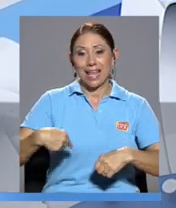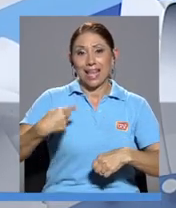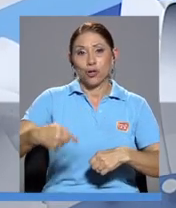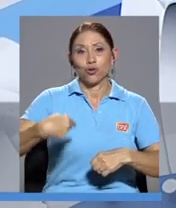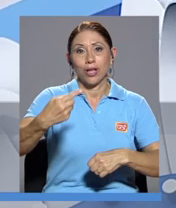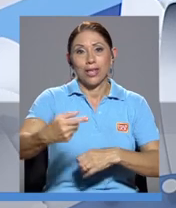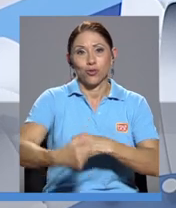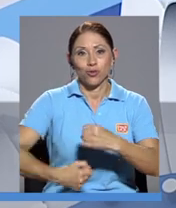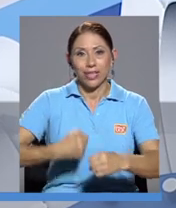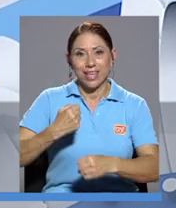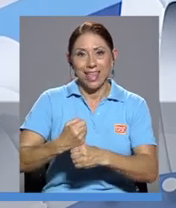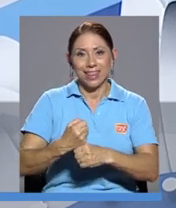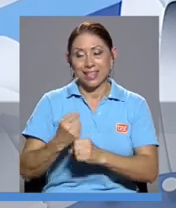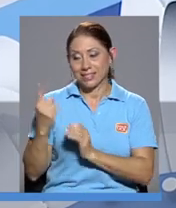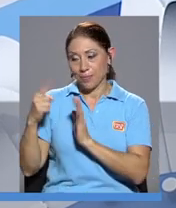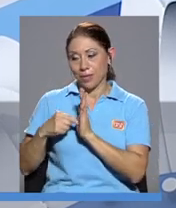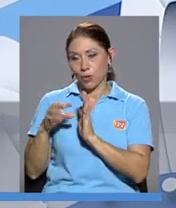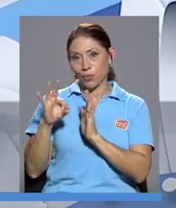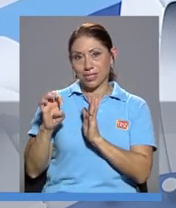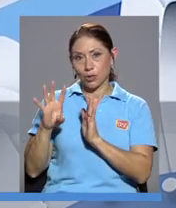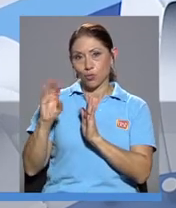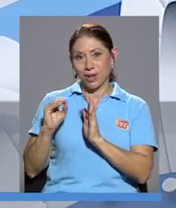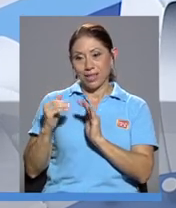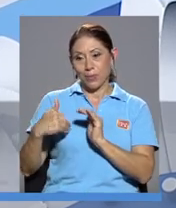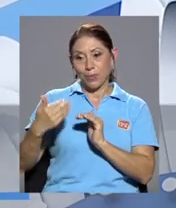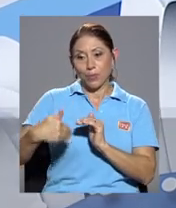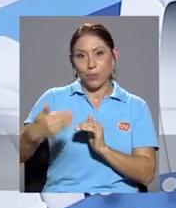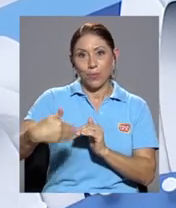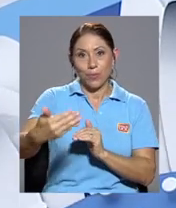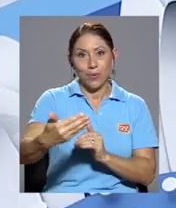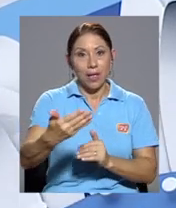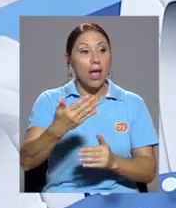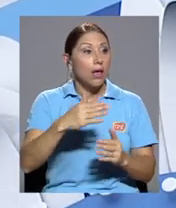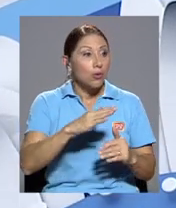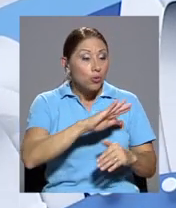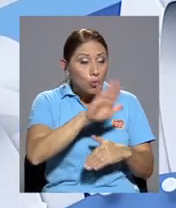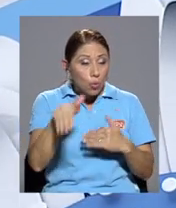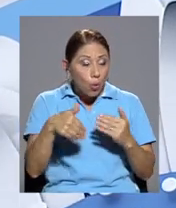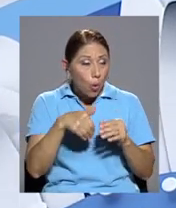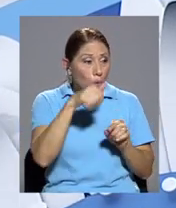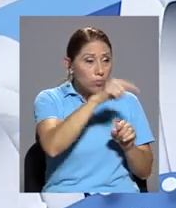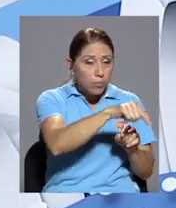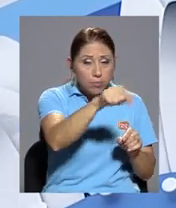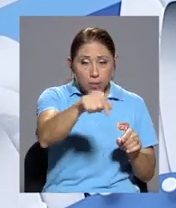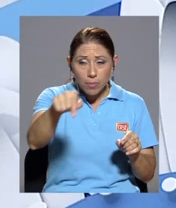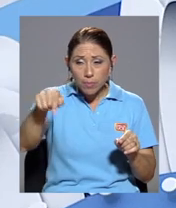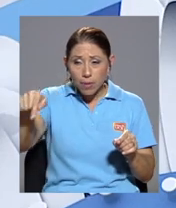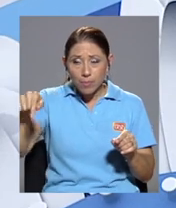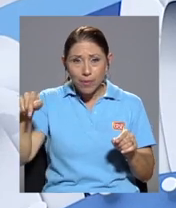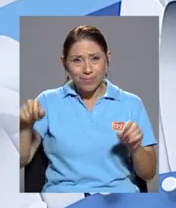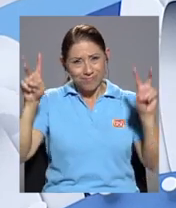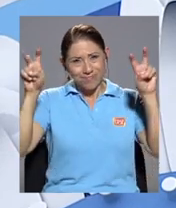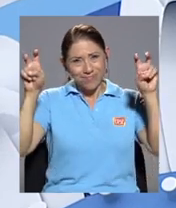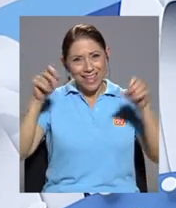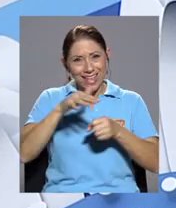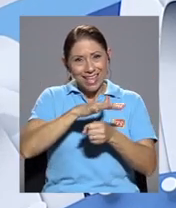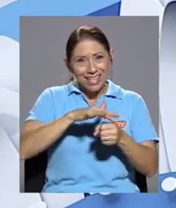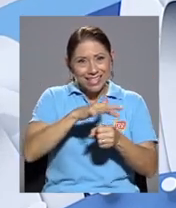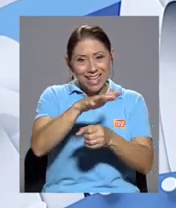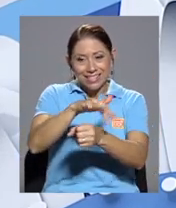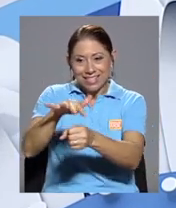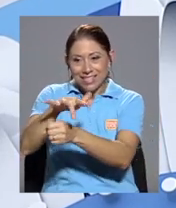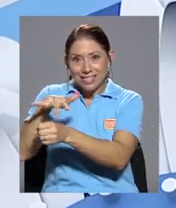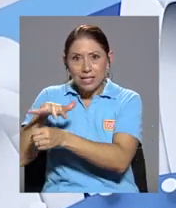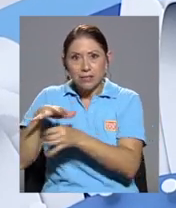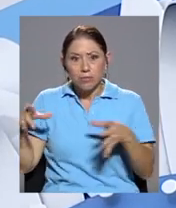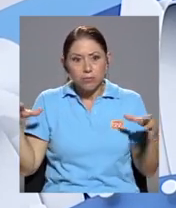años 40 cuando todas aquellas islas desperdigadas se van conformando en un archipiélago pero ya era